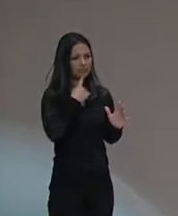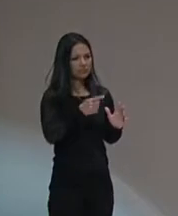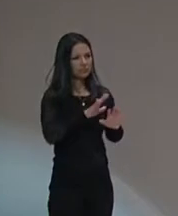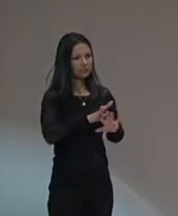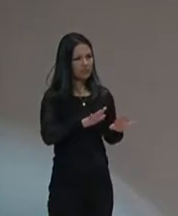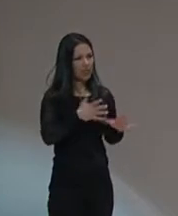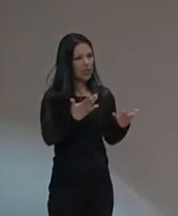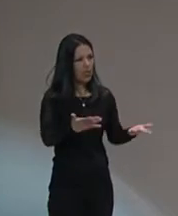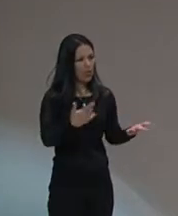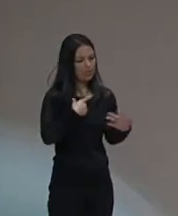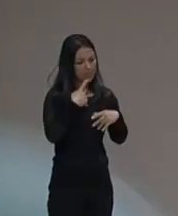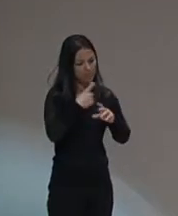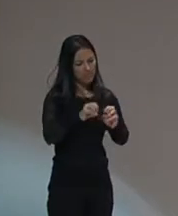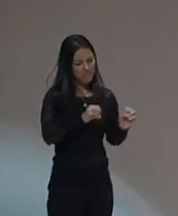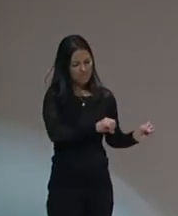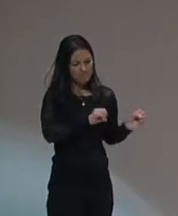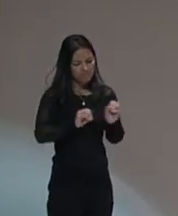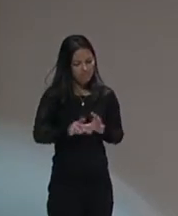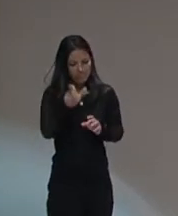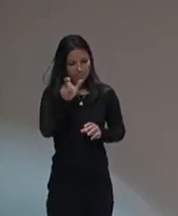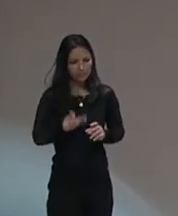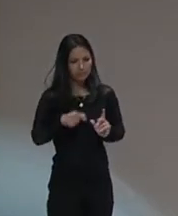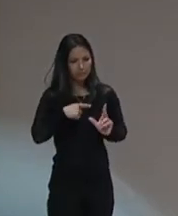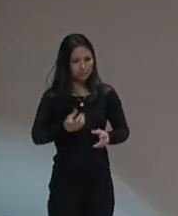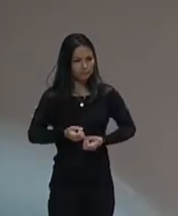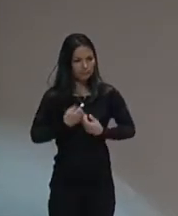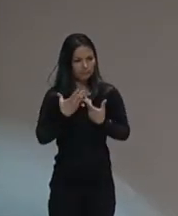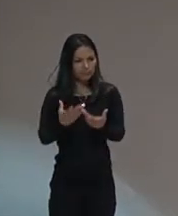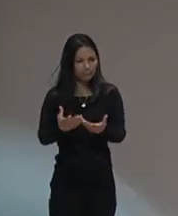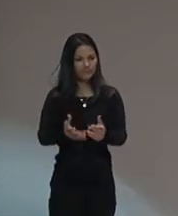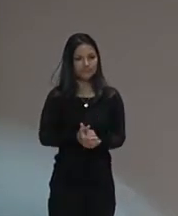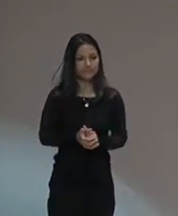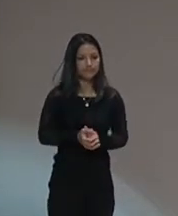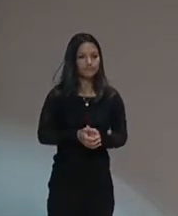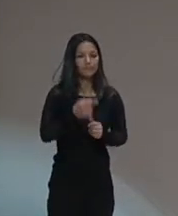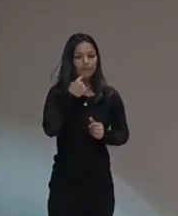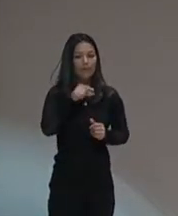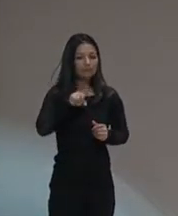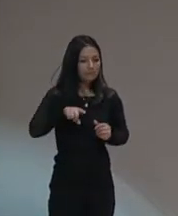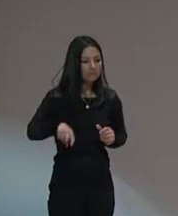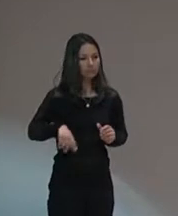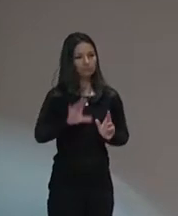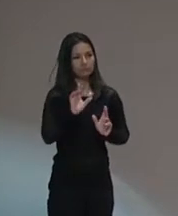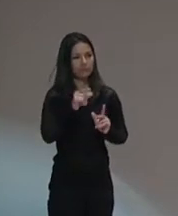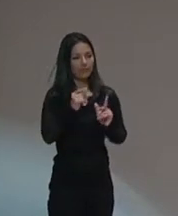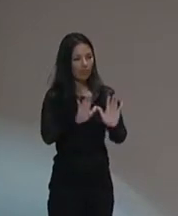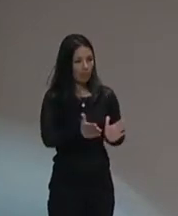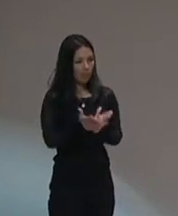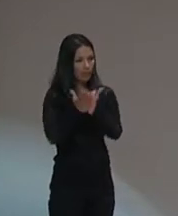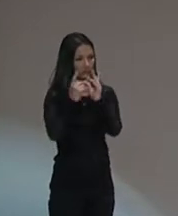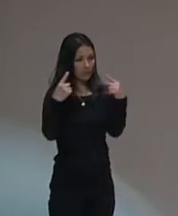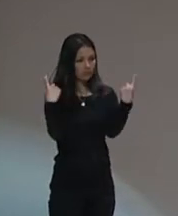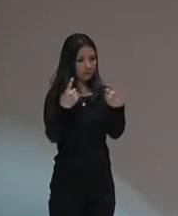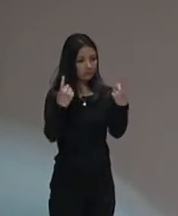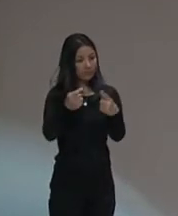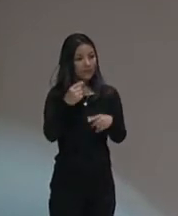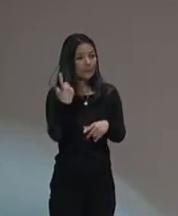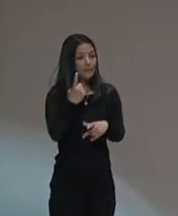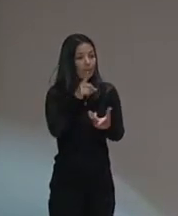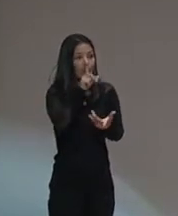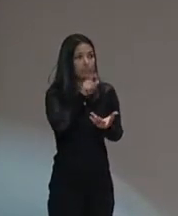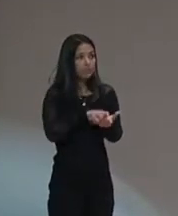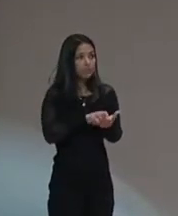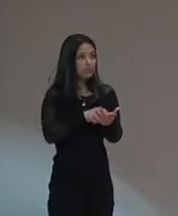de la proximidad del prójimo. La escuela y la educación más en general no pueden situarse a